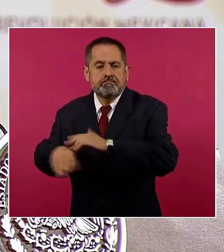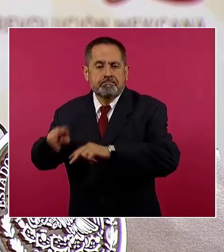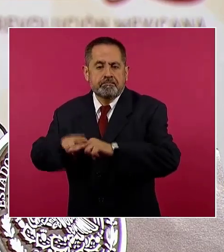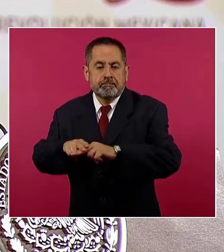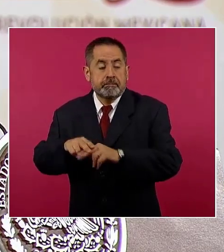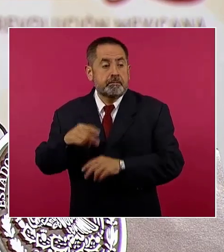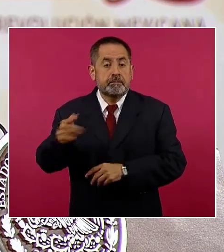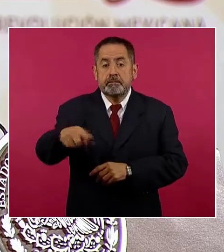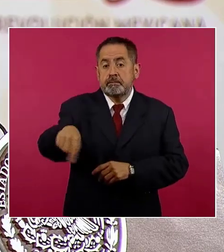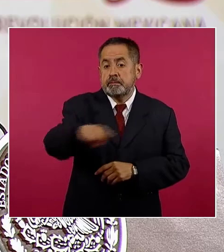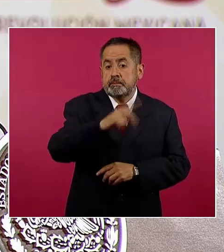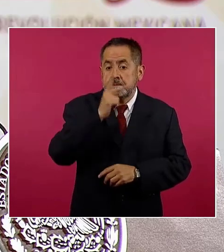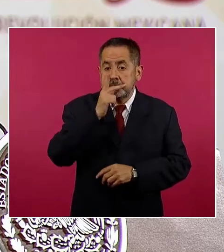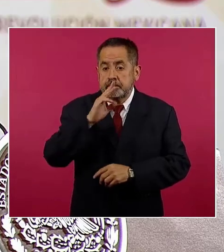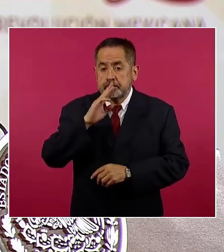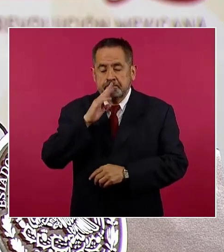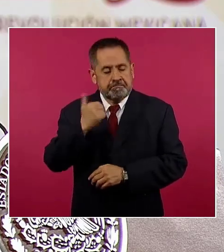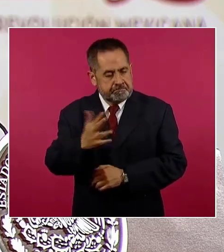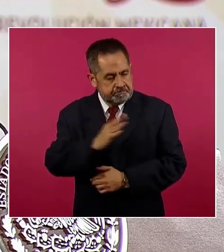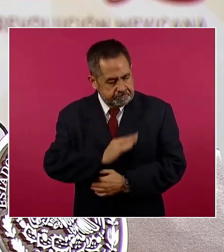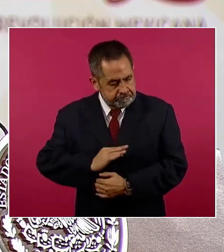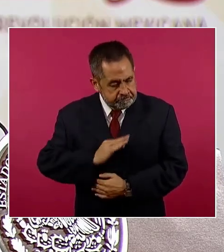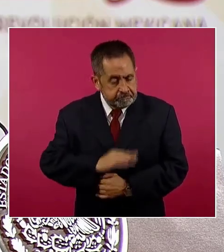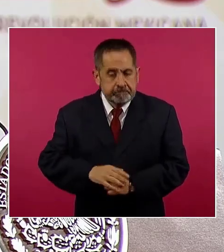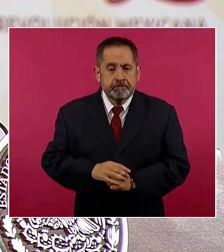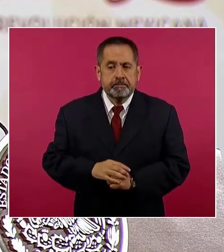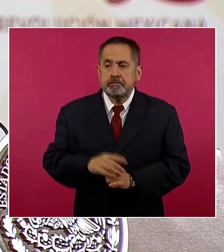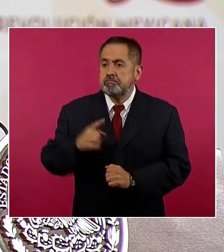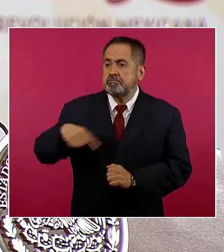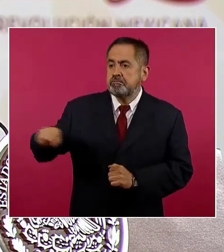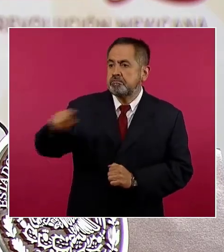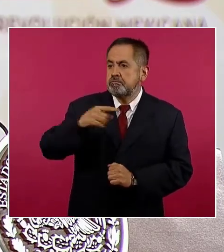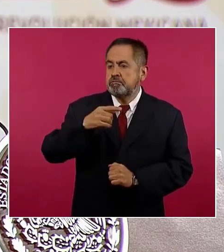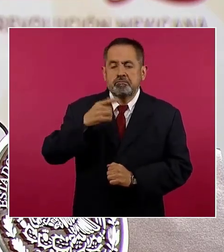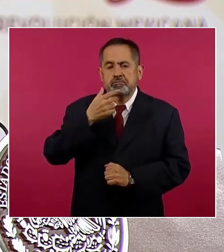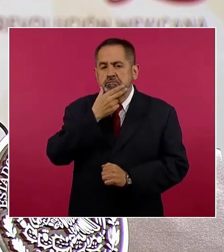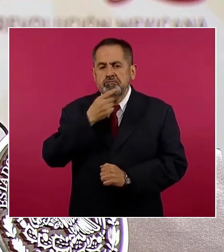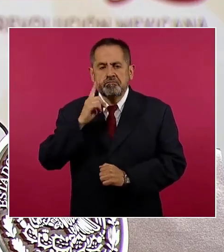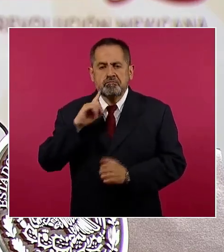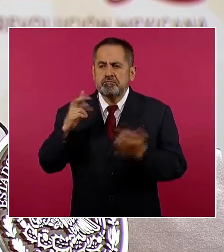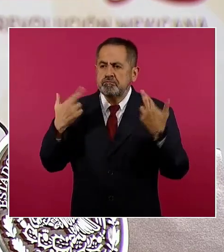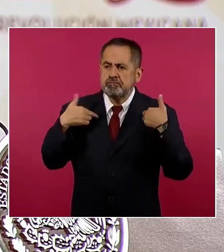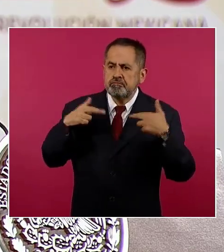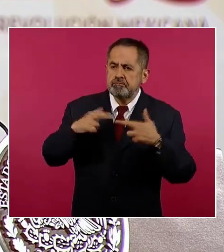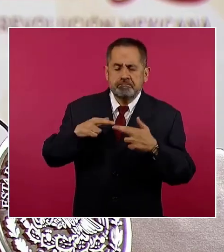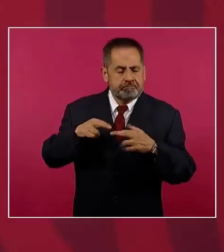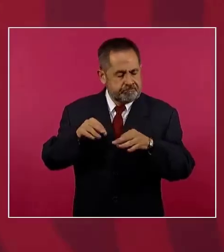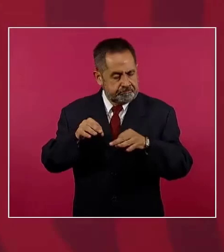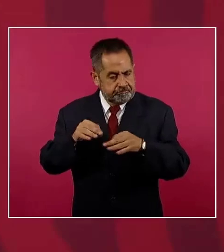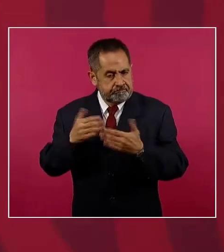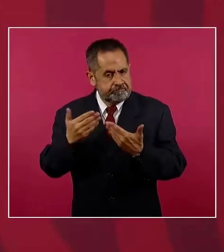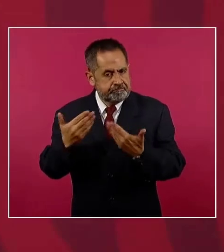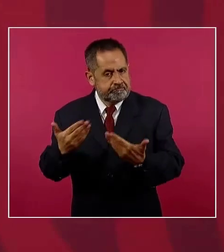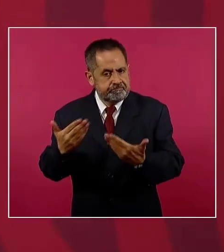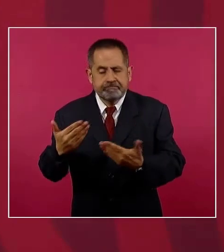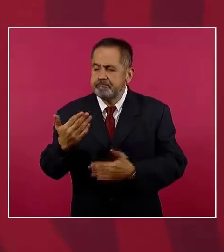a las maestras, a los maestros, a todos los trabajadores